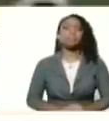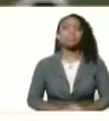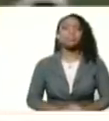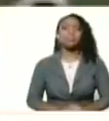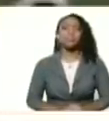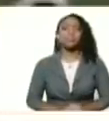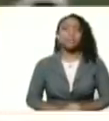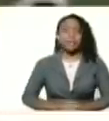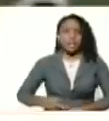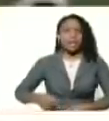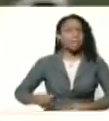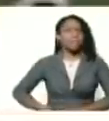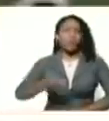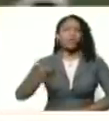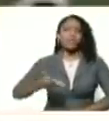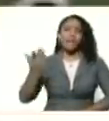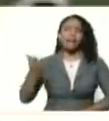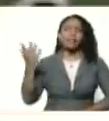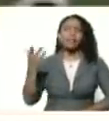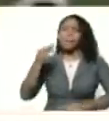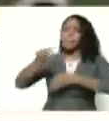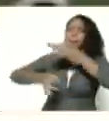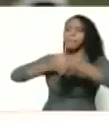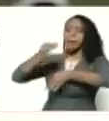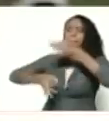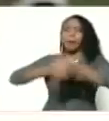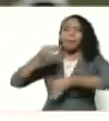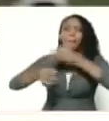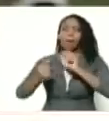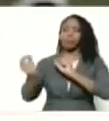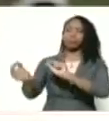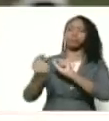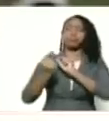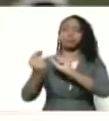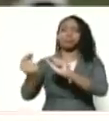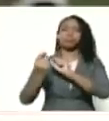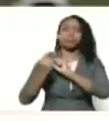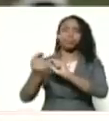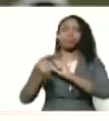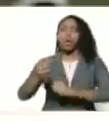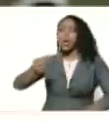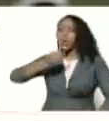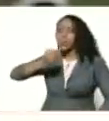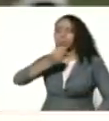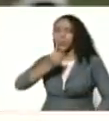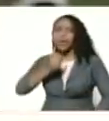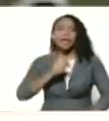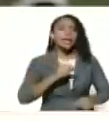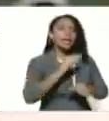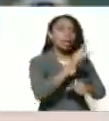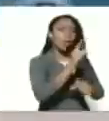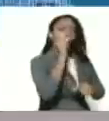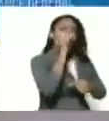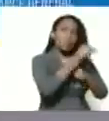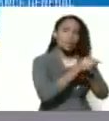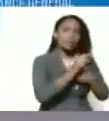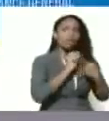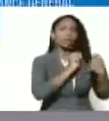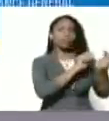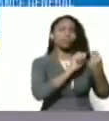Una clase magistral en ese debate que tuvieron entre entrevistador y entrevistado, entre periodista y